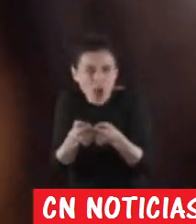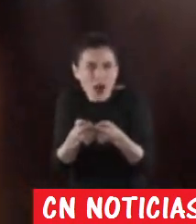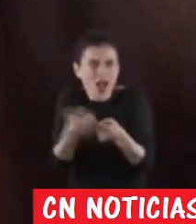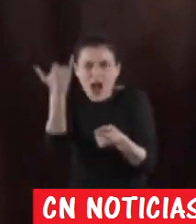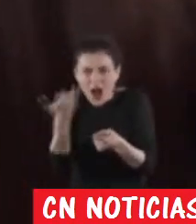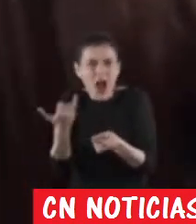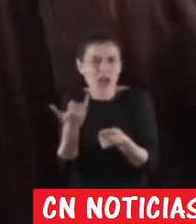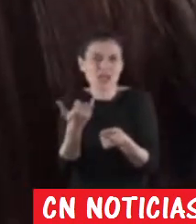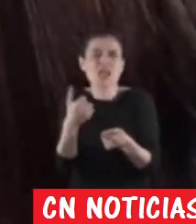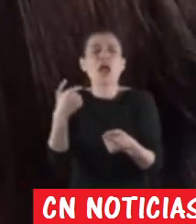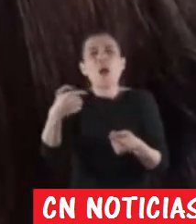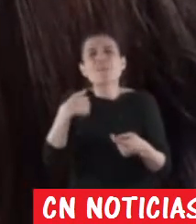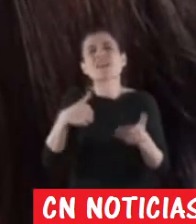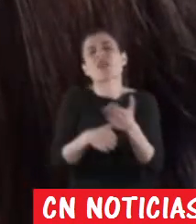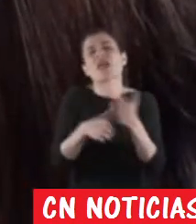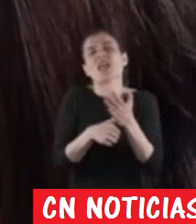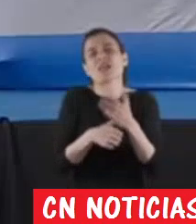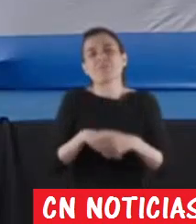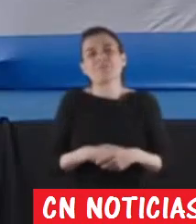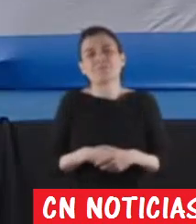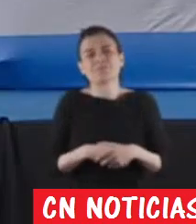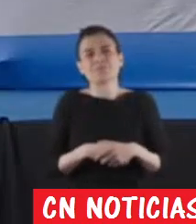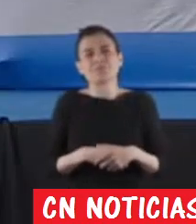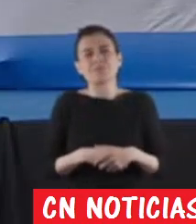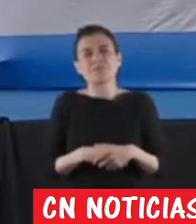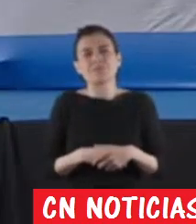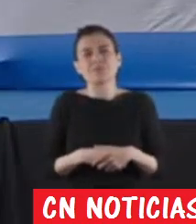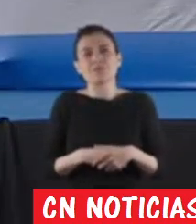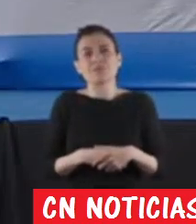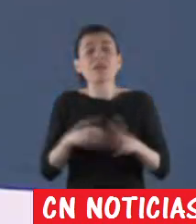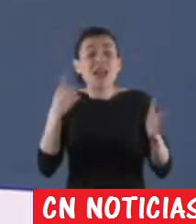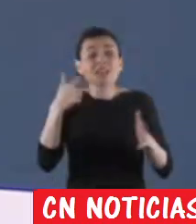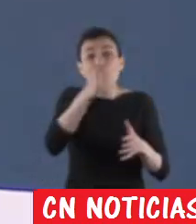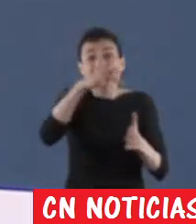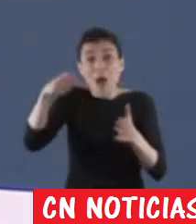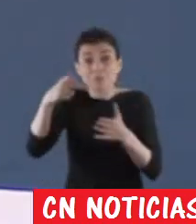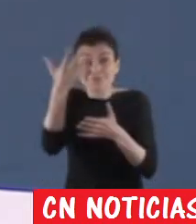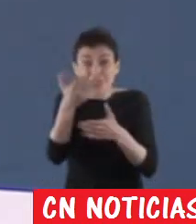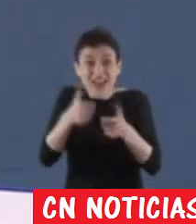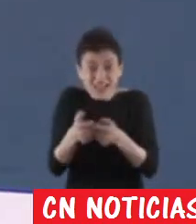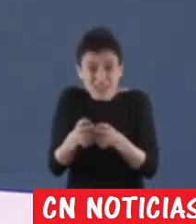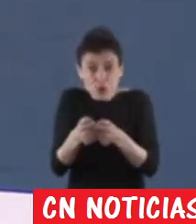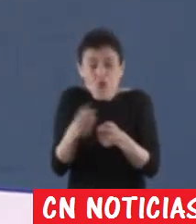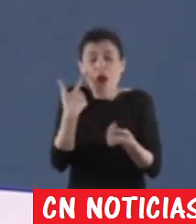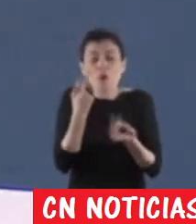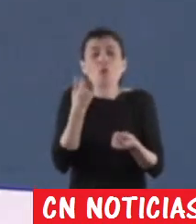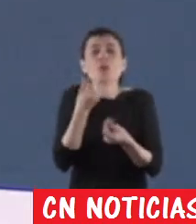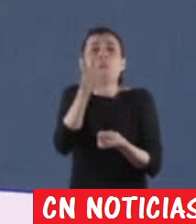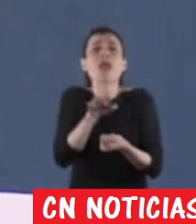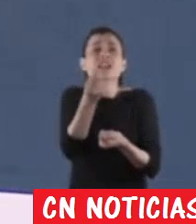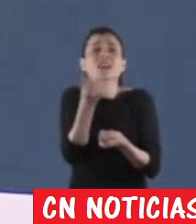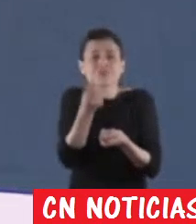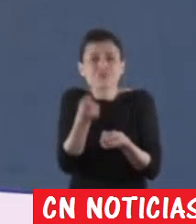millones de usuarios tienen cuenta DNI. Es una aplicación que permite no solo retirar dinero,